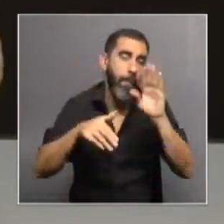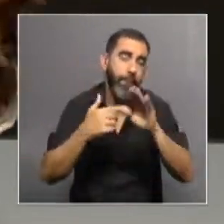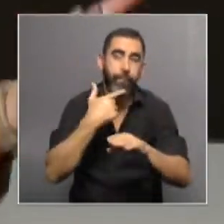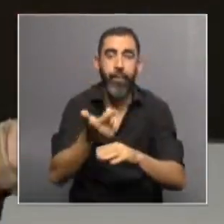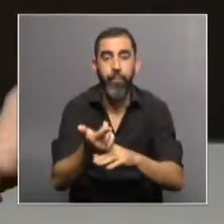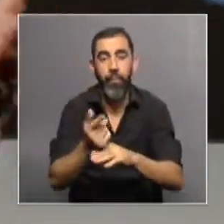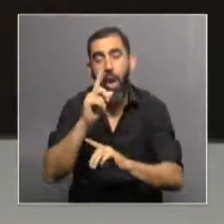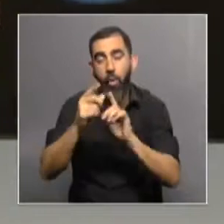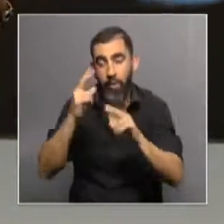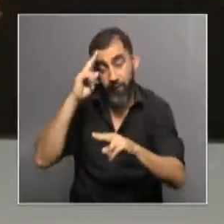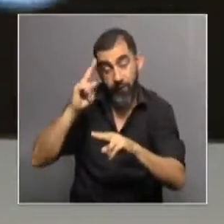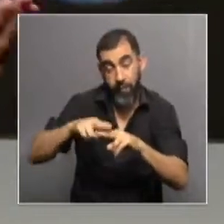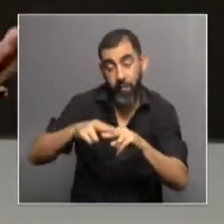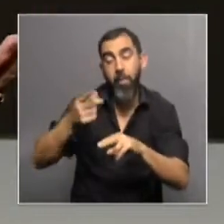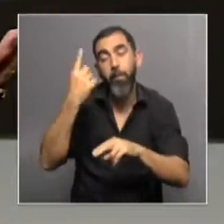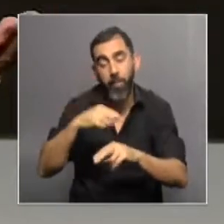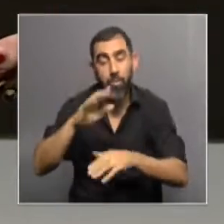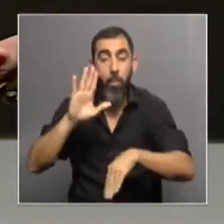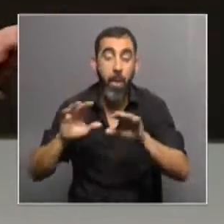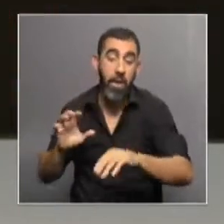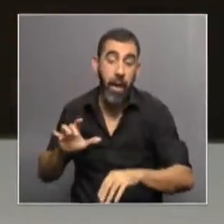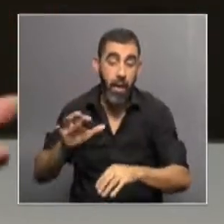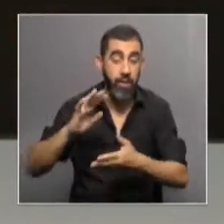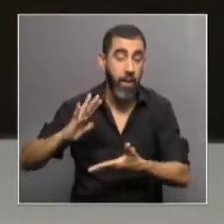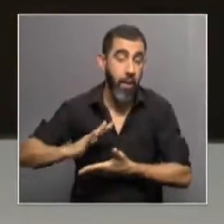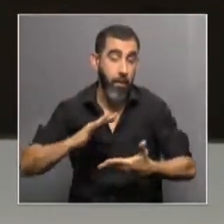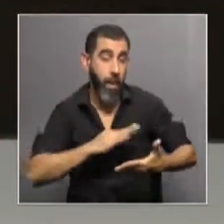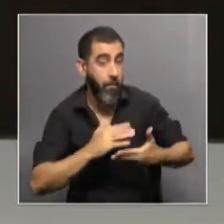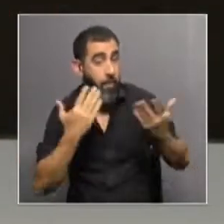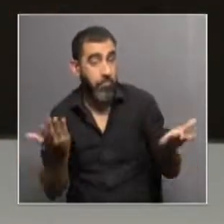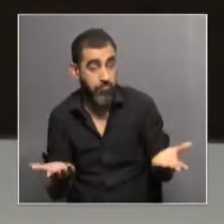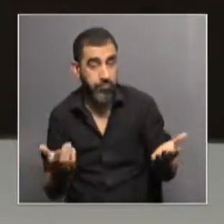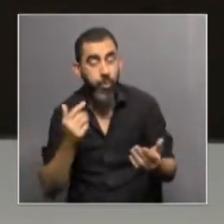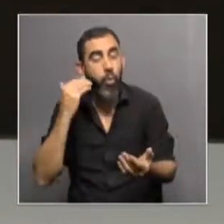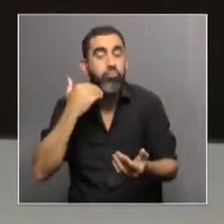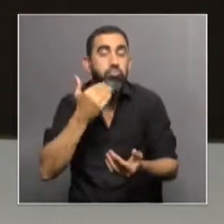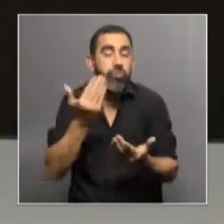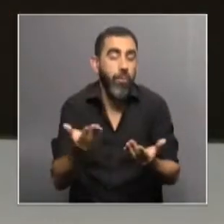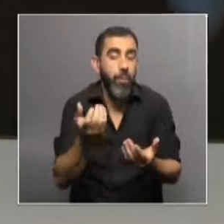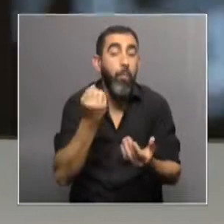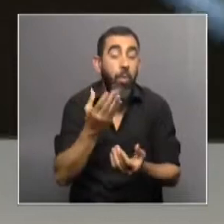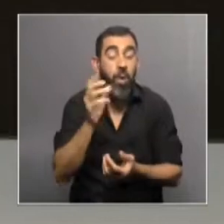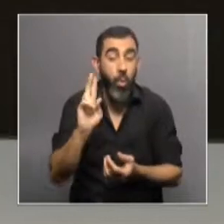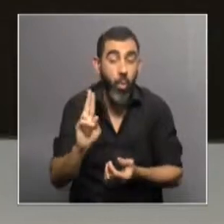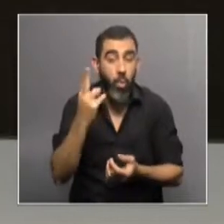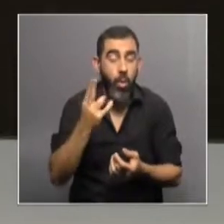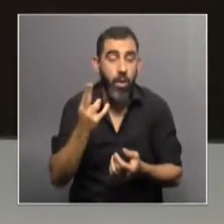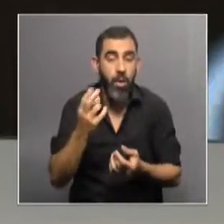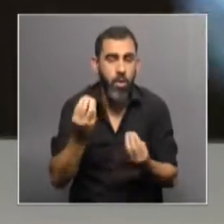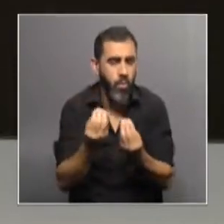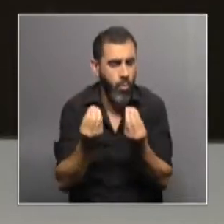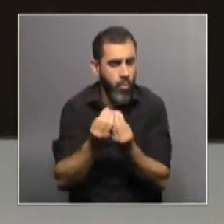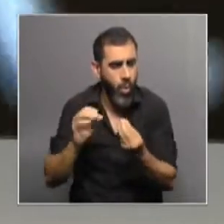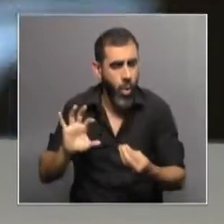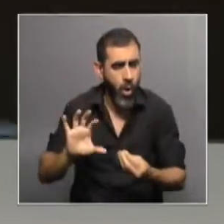de tal cuestión y quizás por eso tengamos más cáncer de mama. Por ejemplo, que no lo sabemos, porque Uruguay tiene una población muy alta de cáncer de